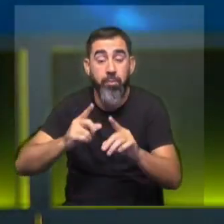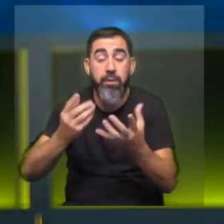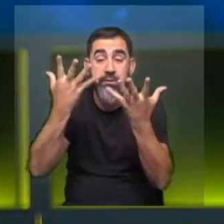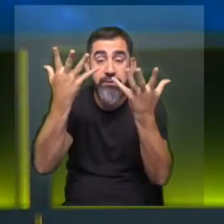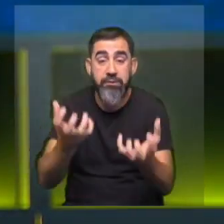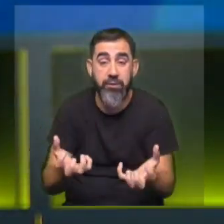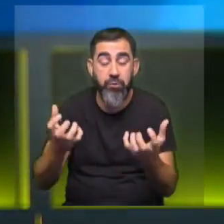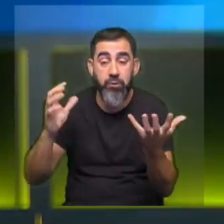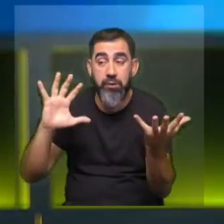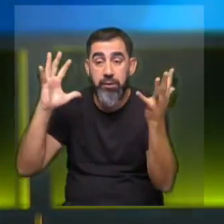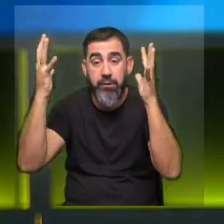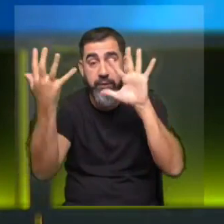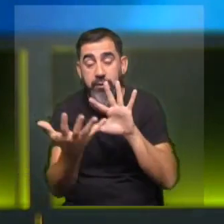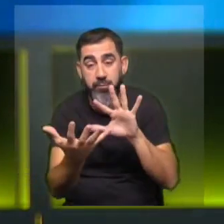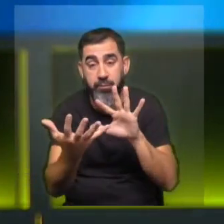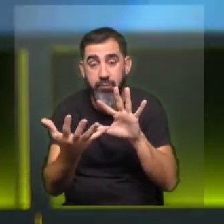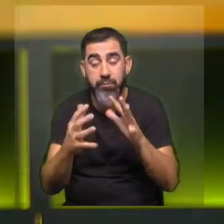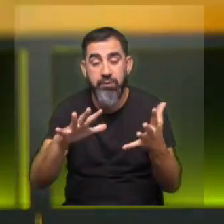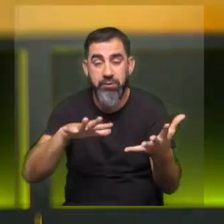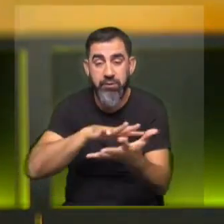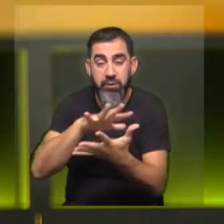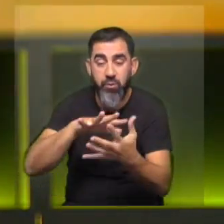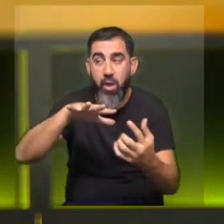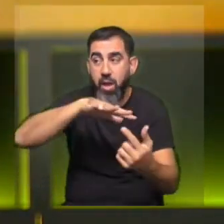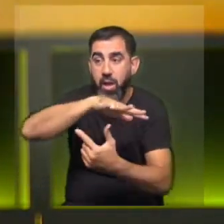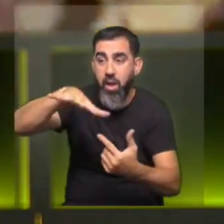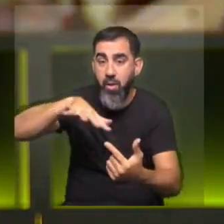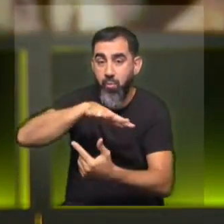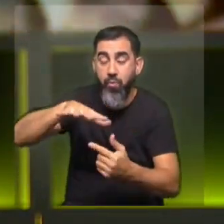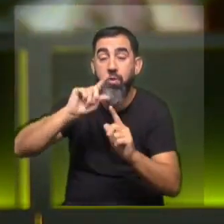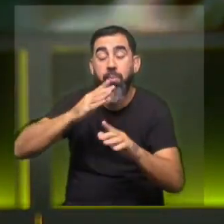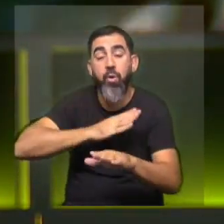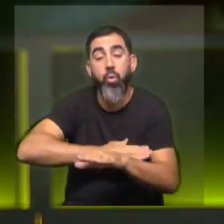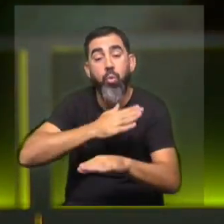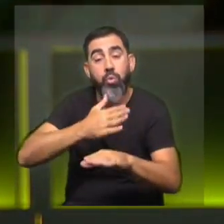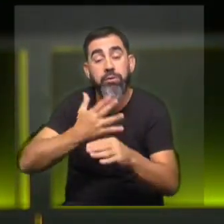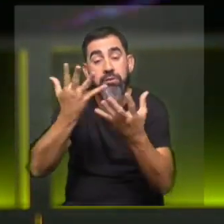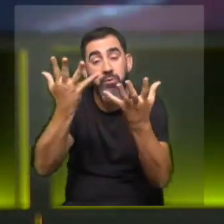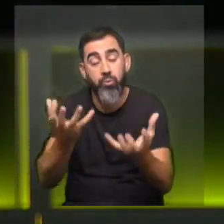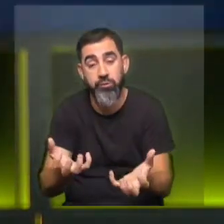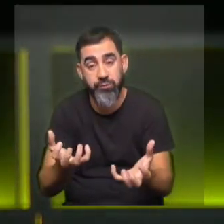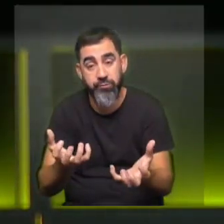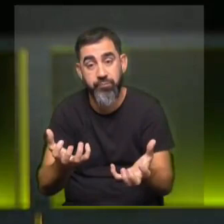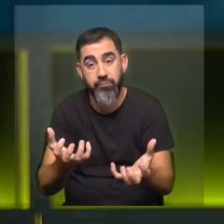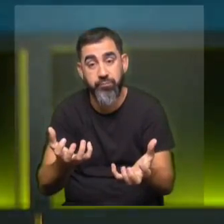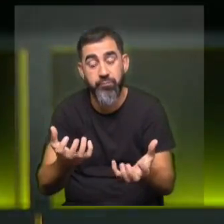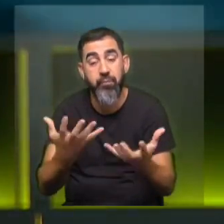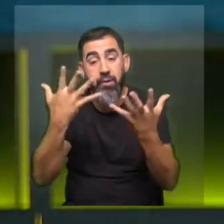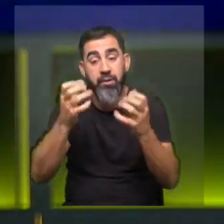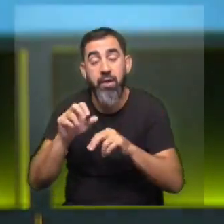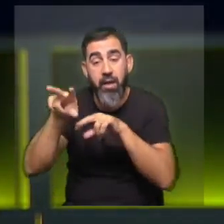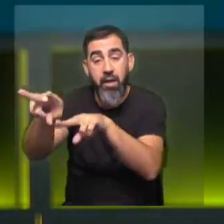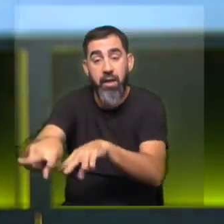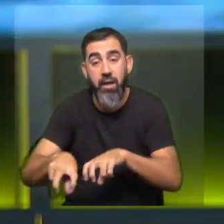sequía meteorológica, que más bien es un contexto más atmosférico, y luego las consecuencias de esa sequía meteorológica que vendrían a ser en la sequía agrícola